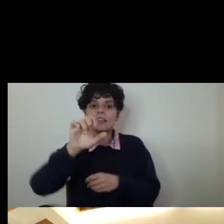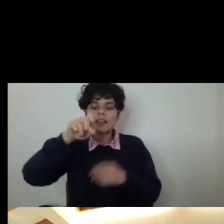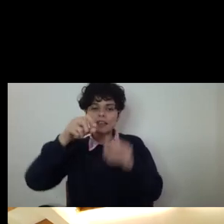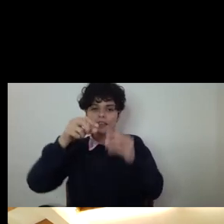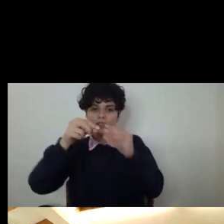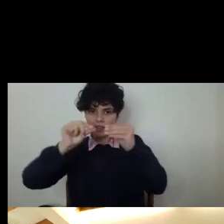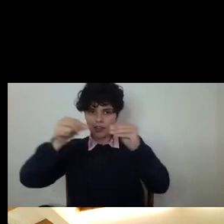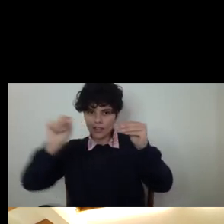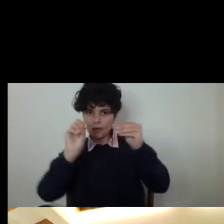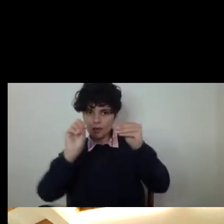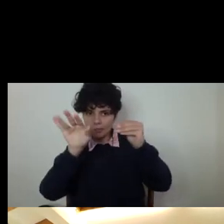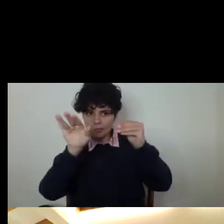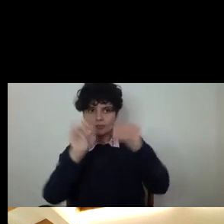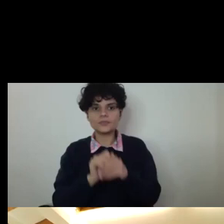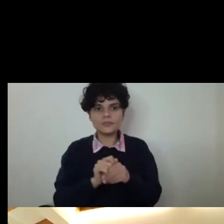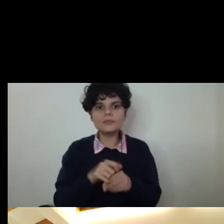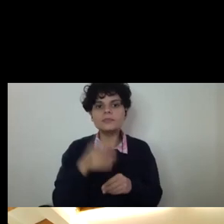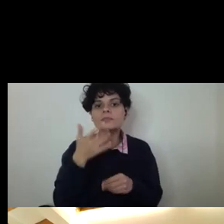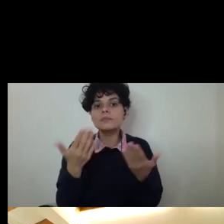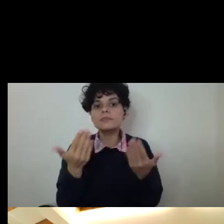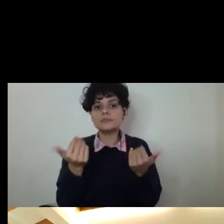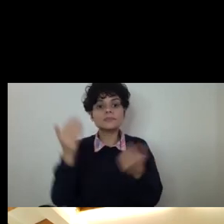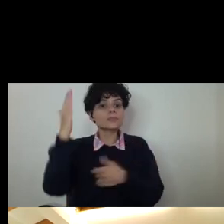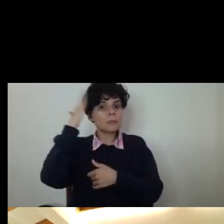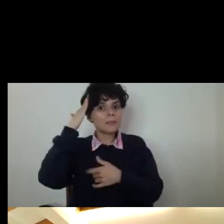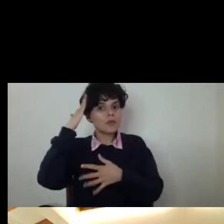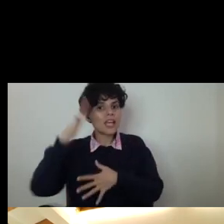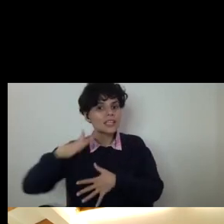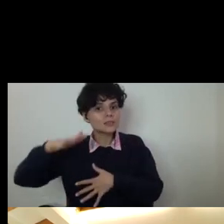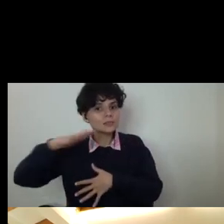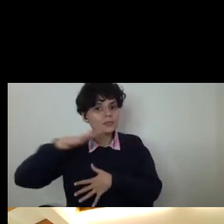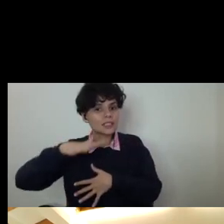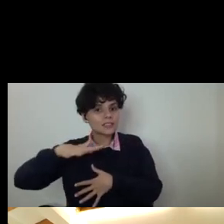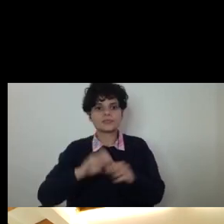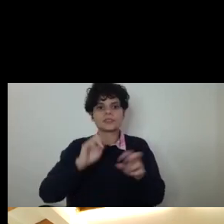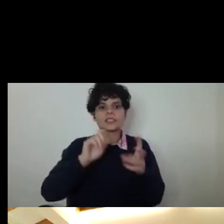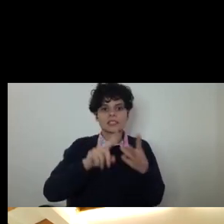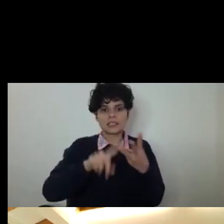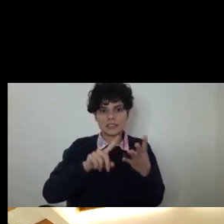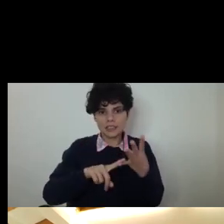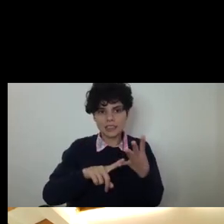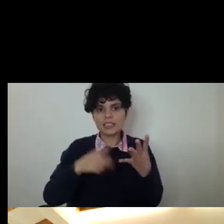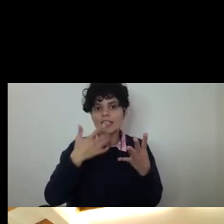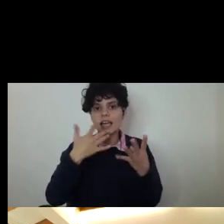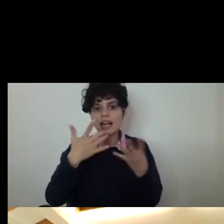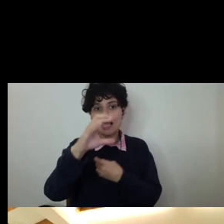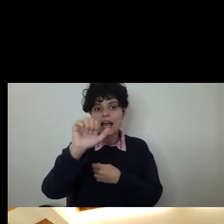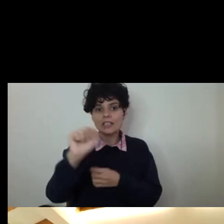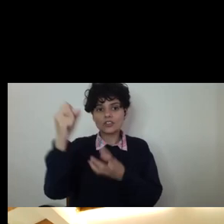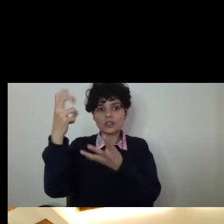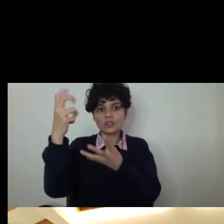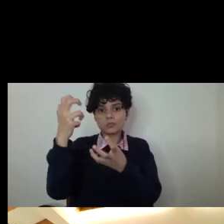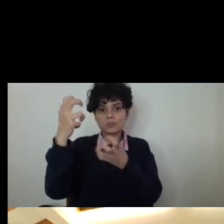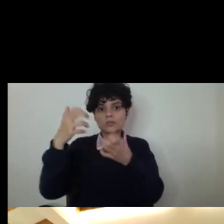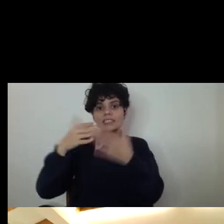de hipocampo, que amplifica los transitorios de calcio mediados por receptores de IP3 y que participa en la generación